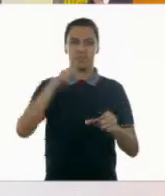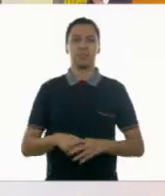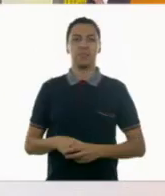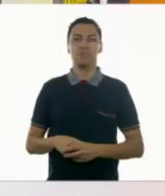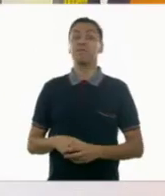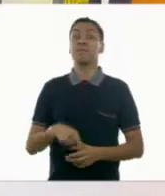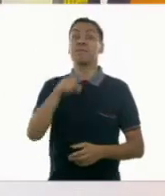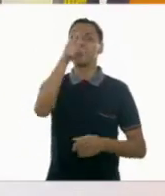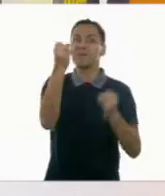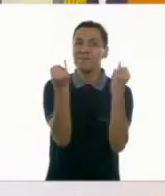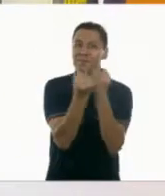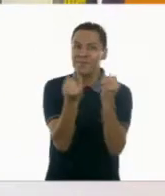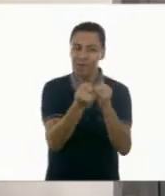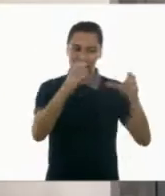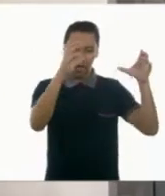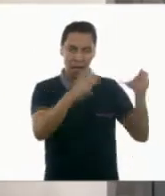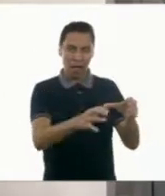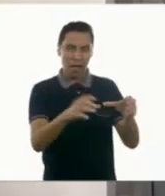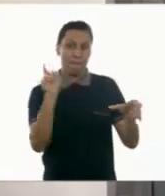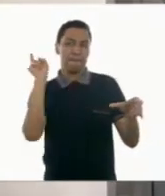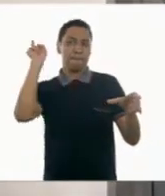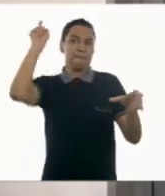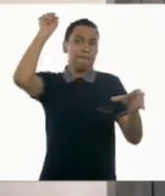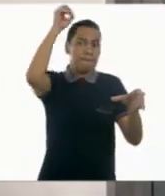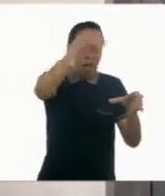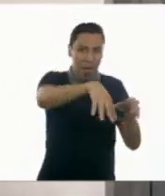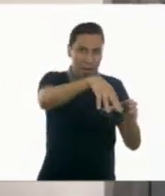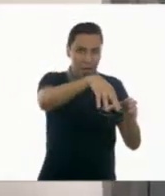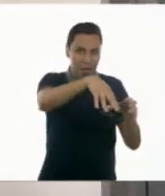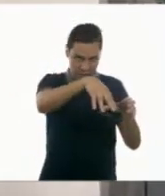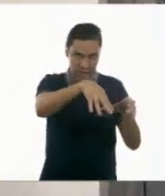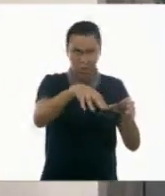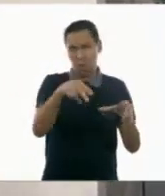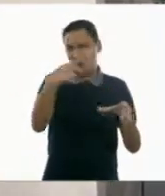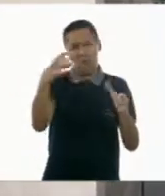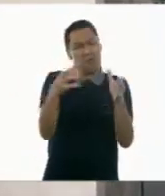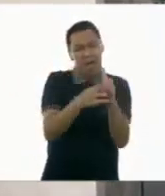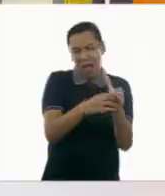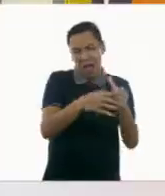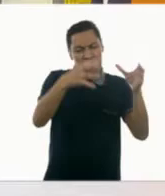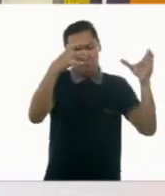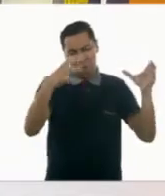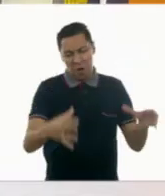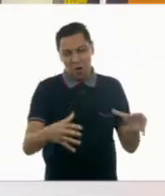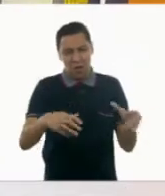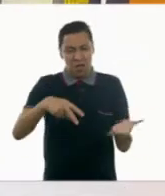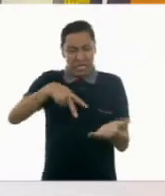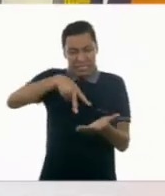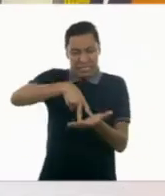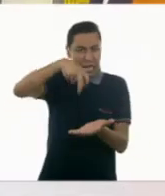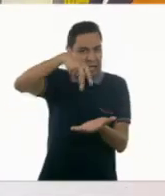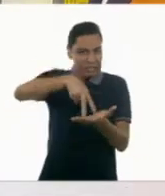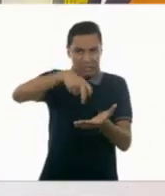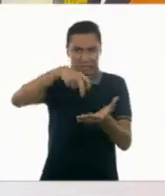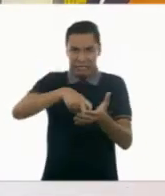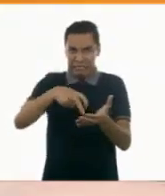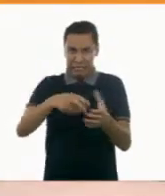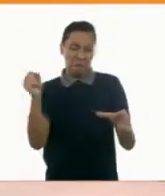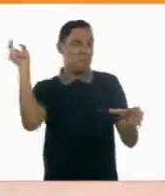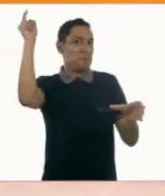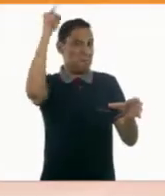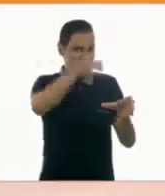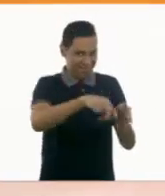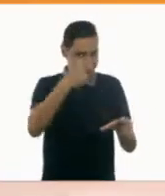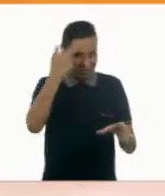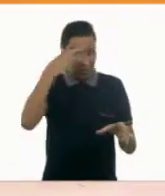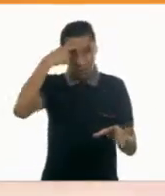reto consiste en depositarlo dentro de la cubeta, el bote o lo que tengamos en casa. Y llevarla saltando. Tres, y un chorro de retos. Sí,